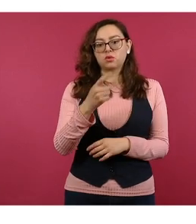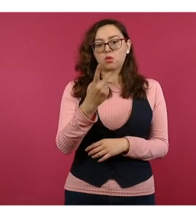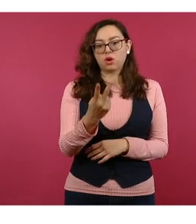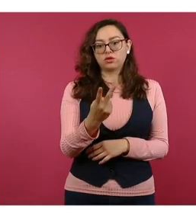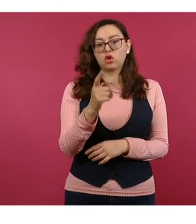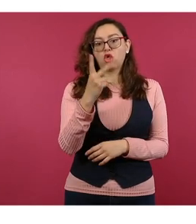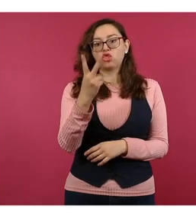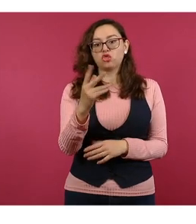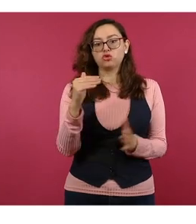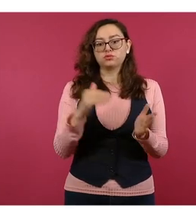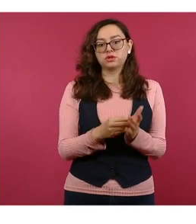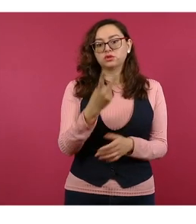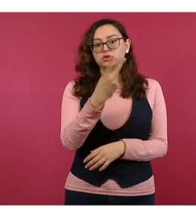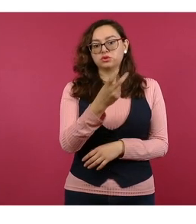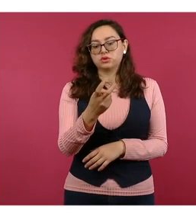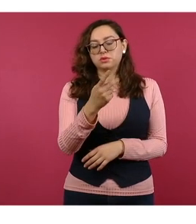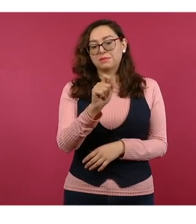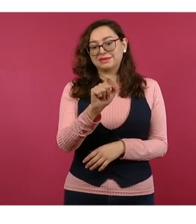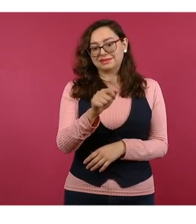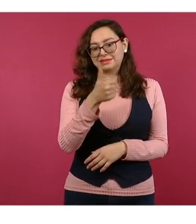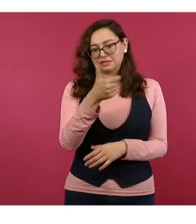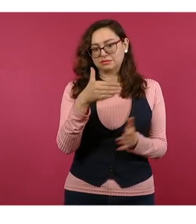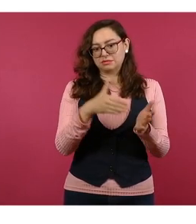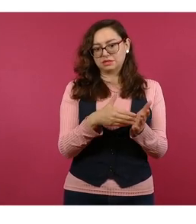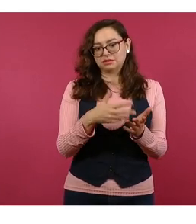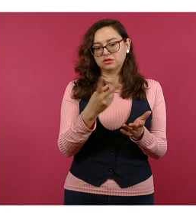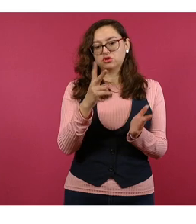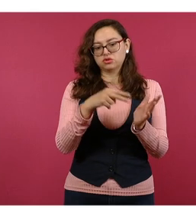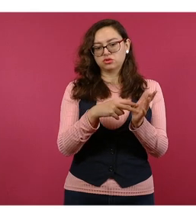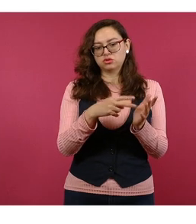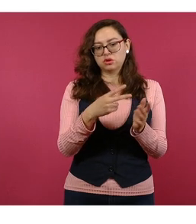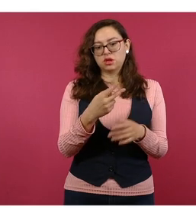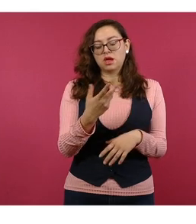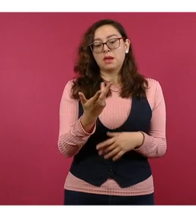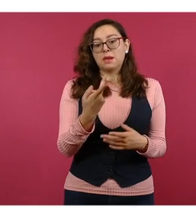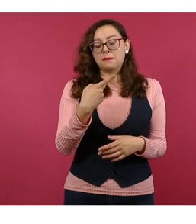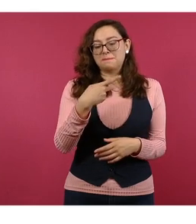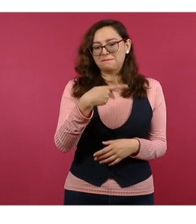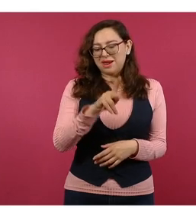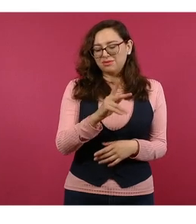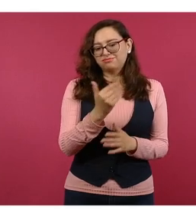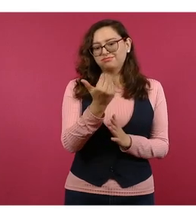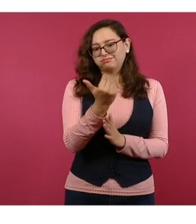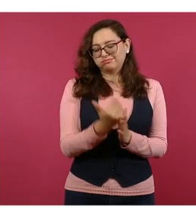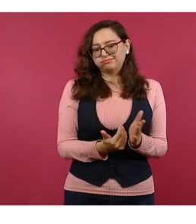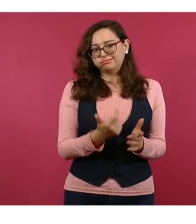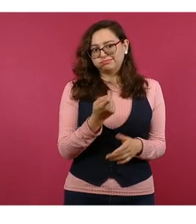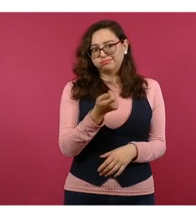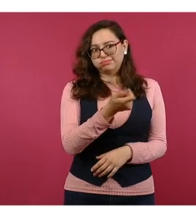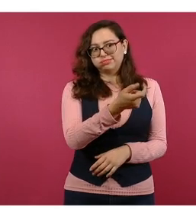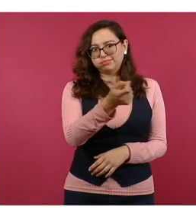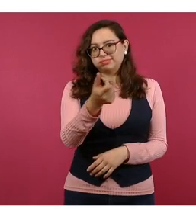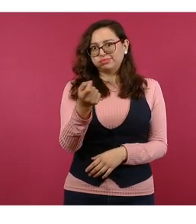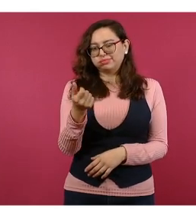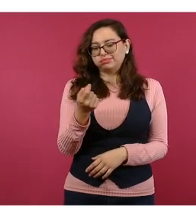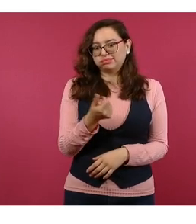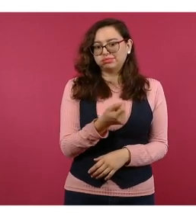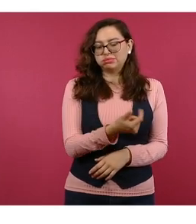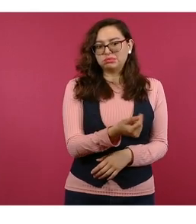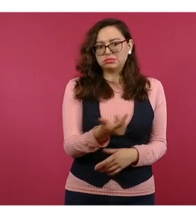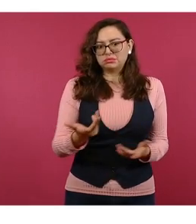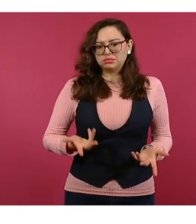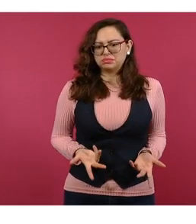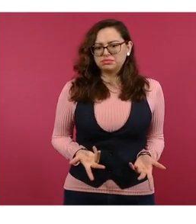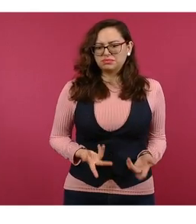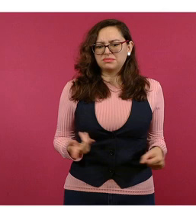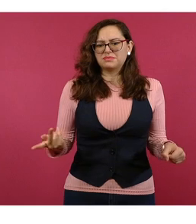sigue siendo un número bajo para para la cantidad de mexicanos que hay en el exterior y por lo tanto se el INE